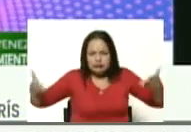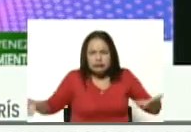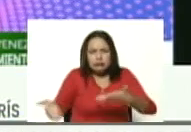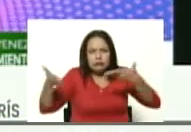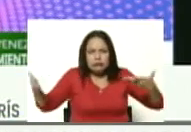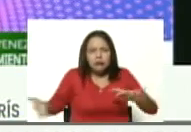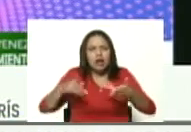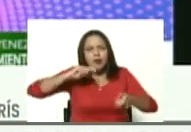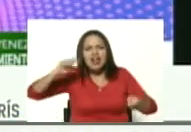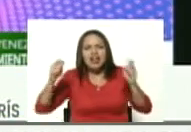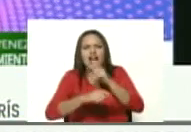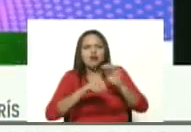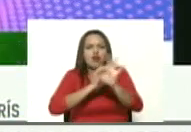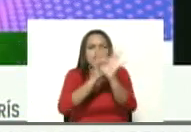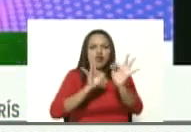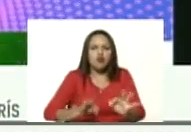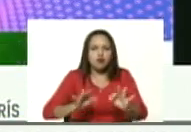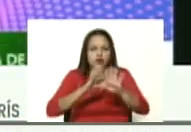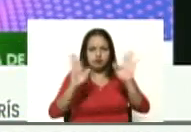modelo mundial.